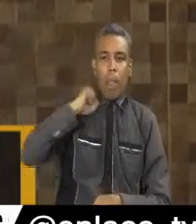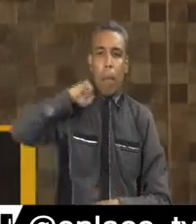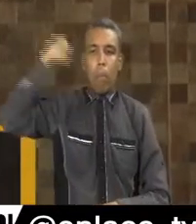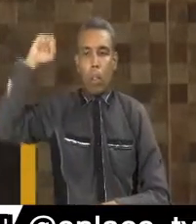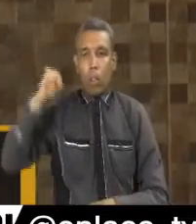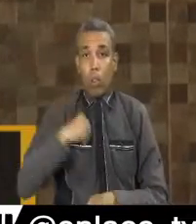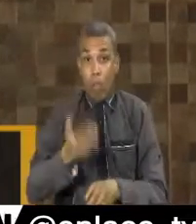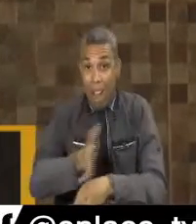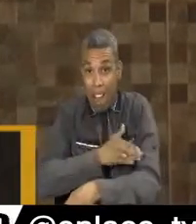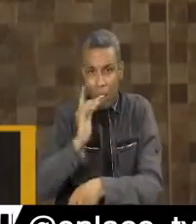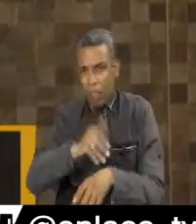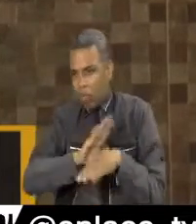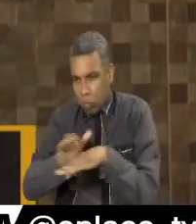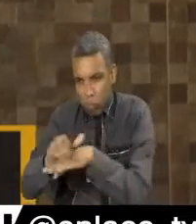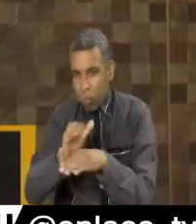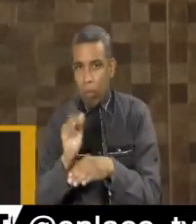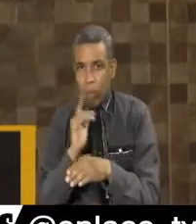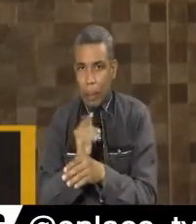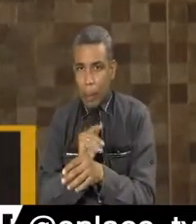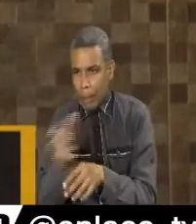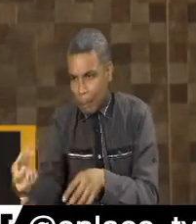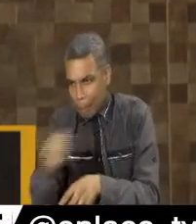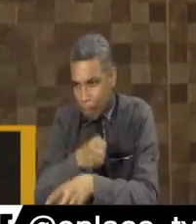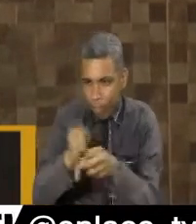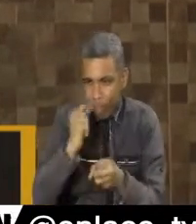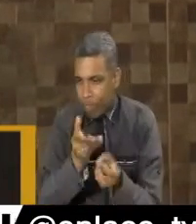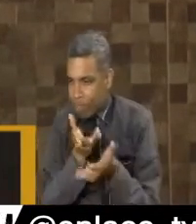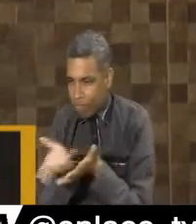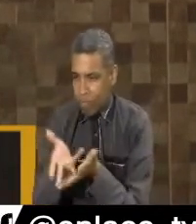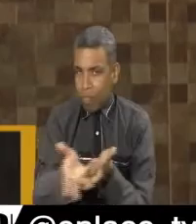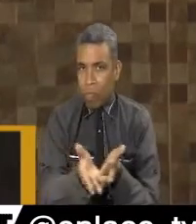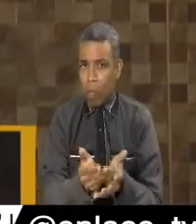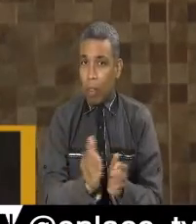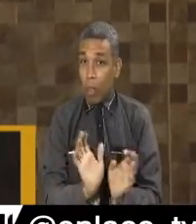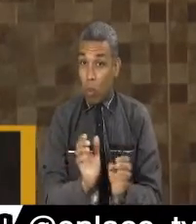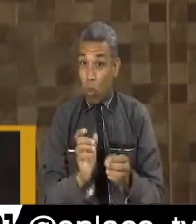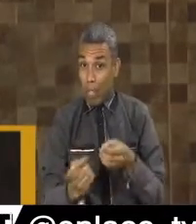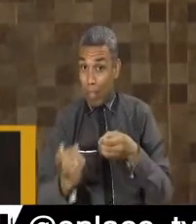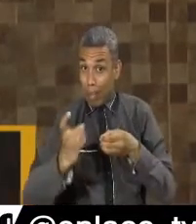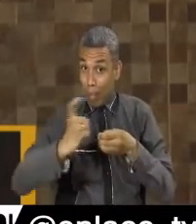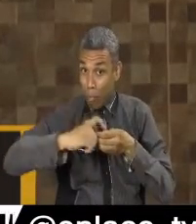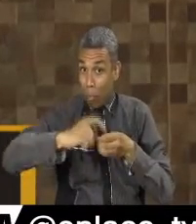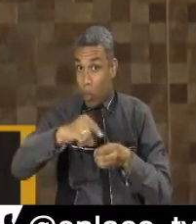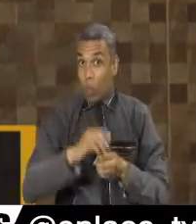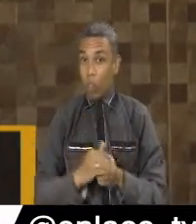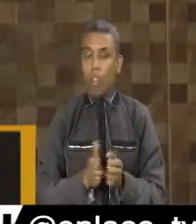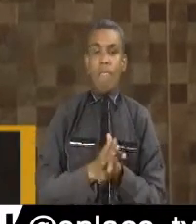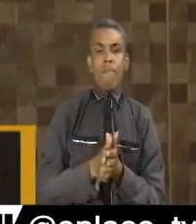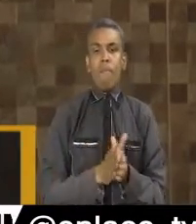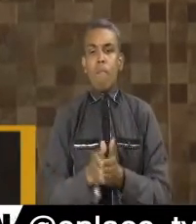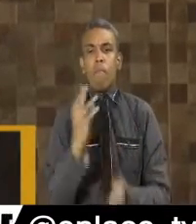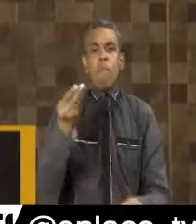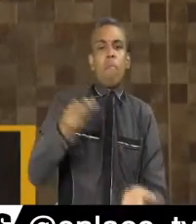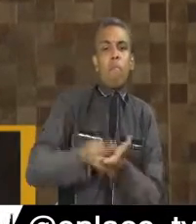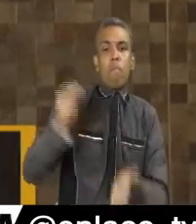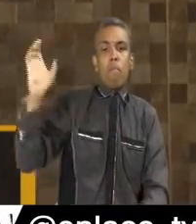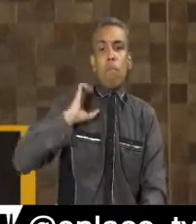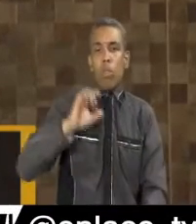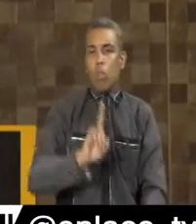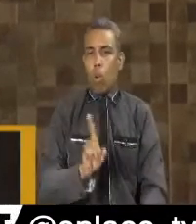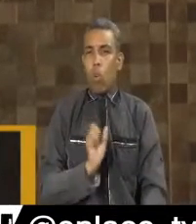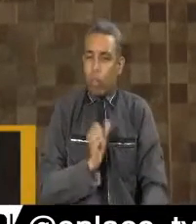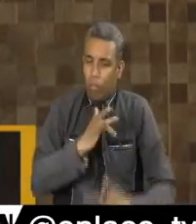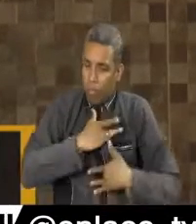rápidamente y voluntariamente, sin de pronto tener una remuneración económica, sino que voluntariamente y de corazón puedan hacer